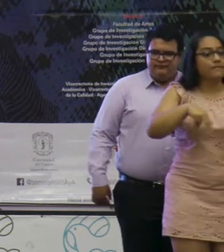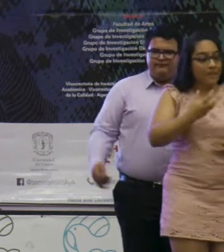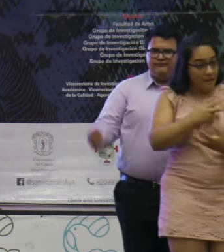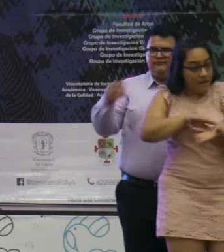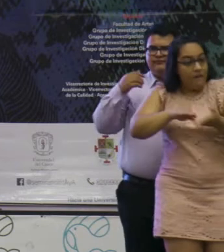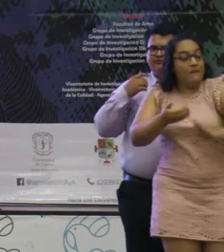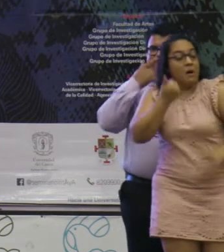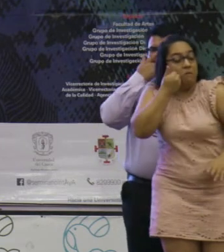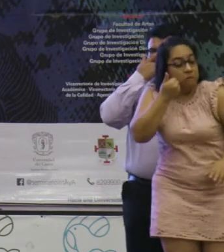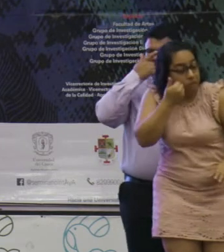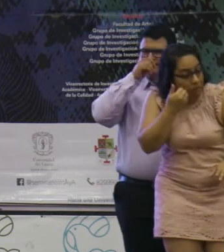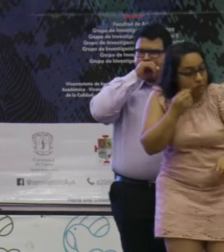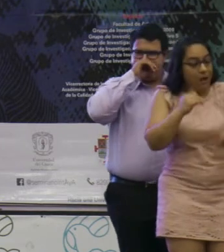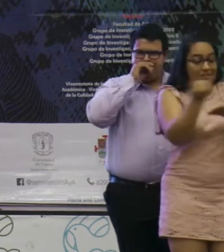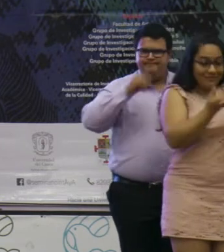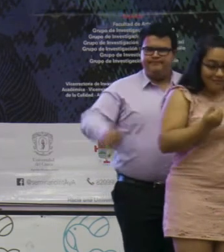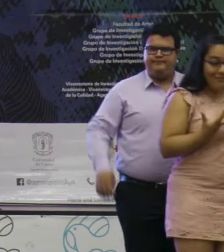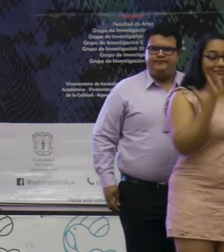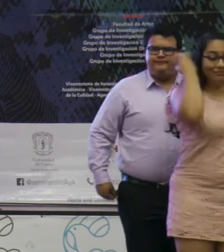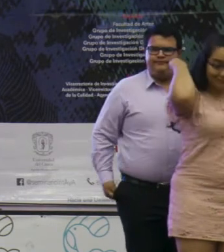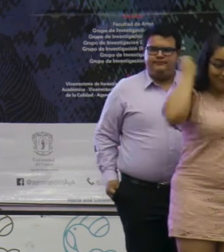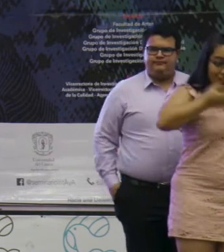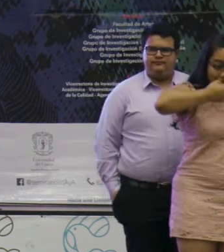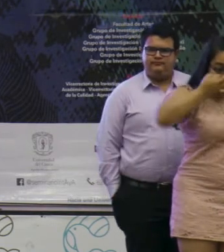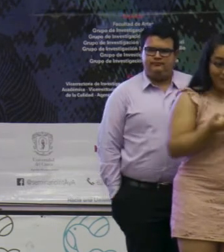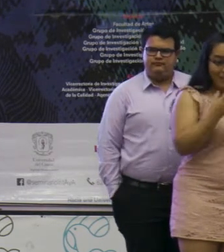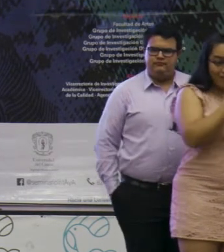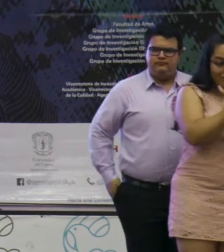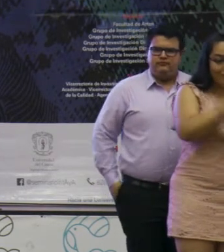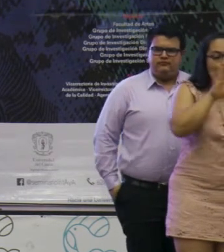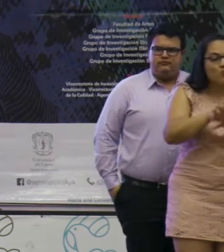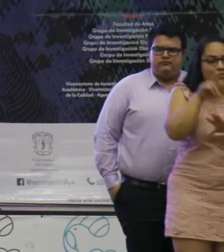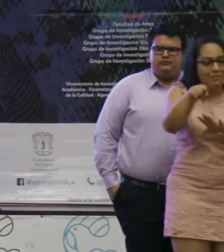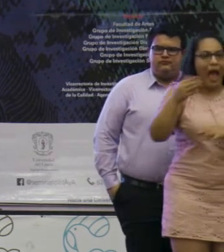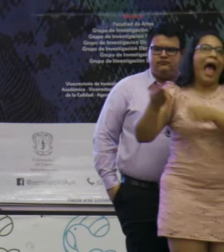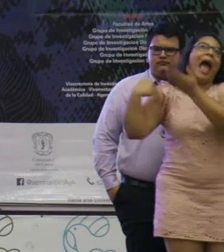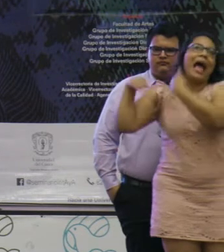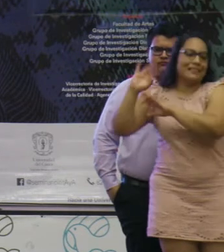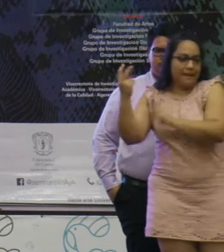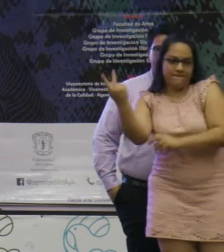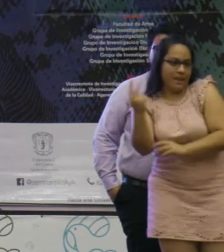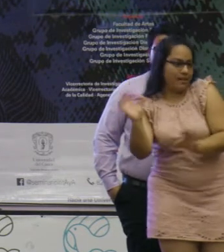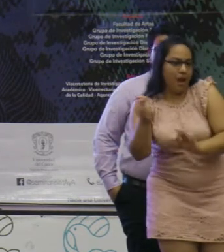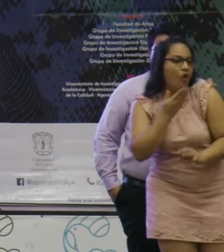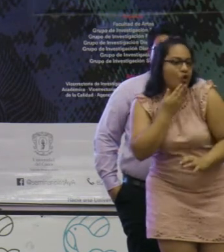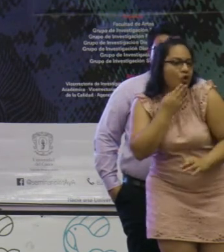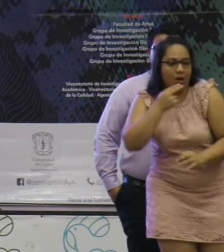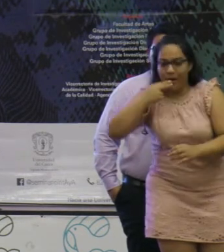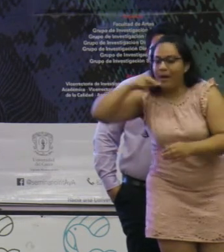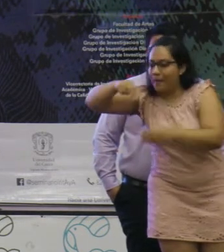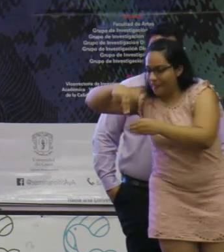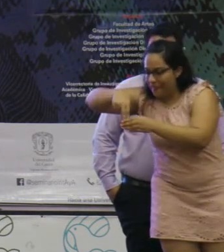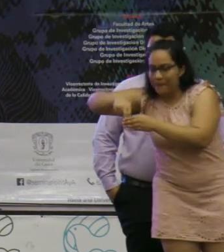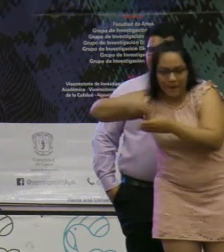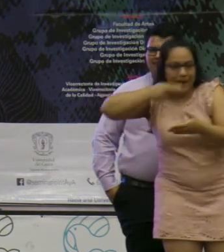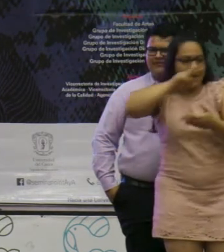haciendo ilustraciones fue un montón. Se intoxicaban con arsénico porque era la forma en que se coloreaba el verde en muchas ilustraciones. Pero lo interesante